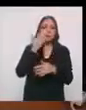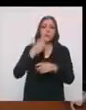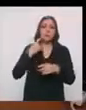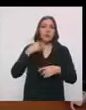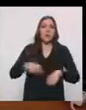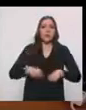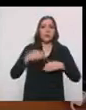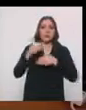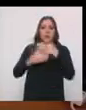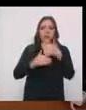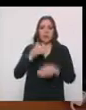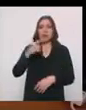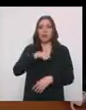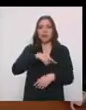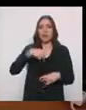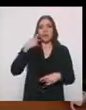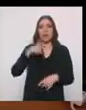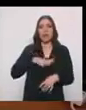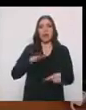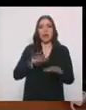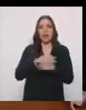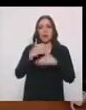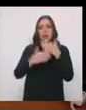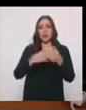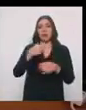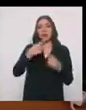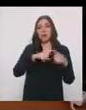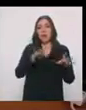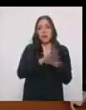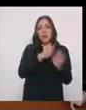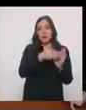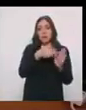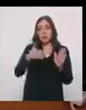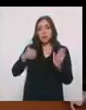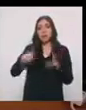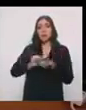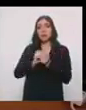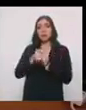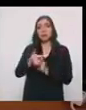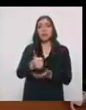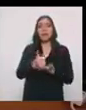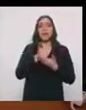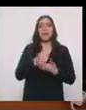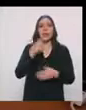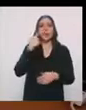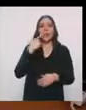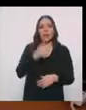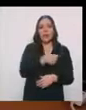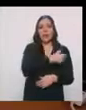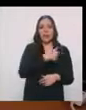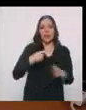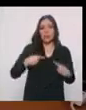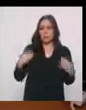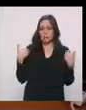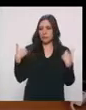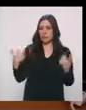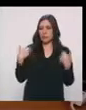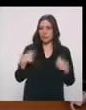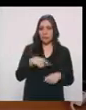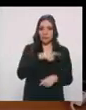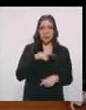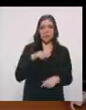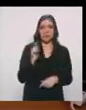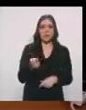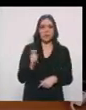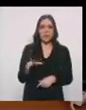como seres humanos, pero implica un proceso, y como todo proceso nos va a ayudar a exigirnos el identificar con qué recursos contamos